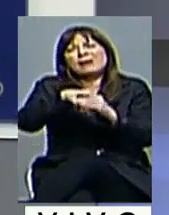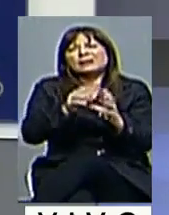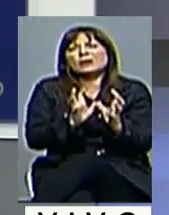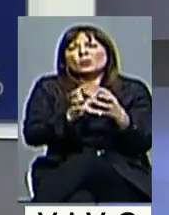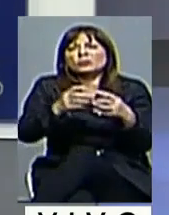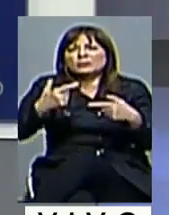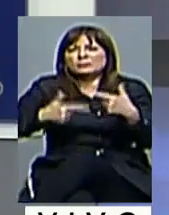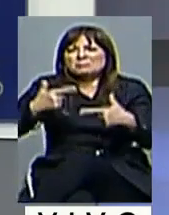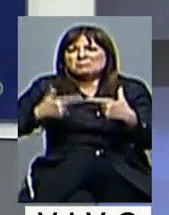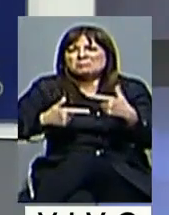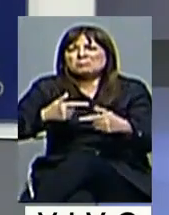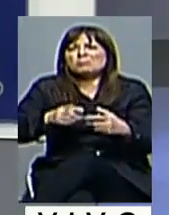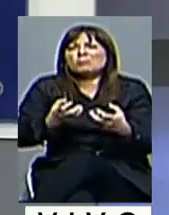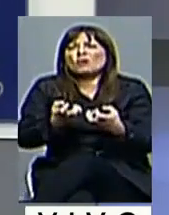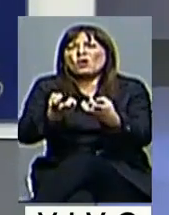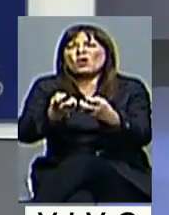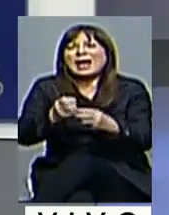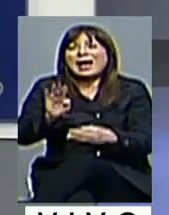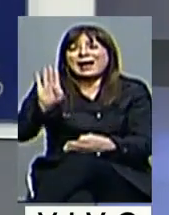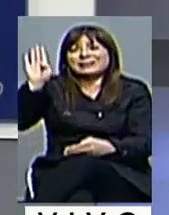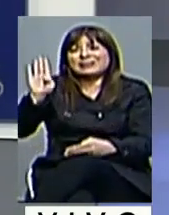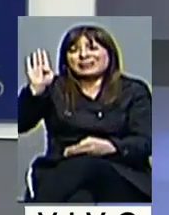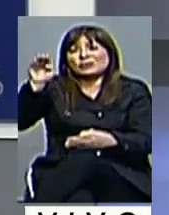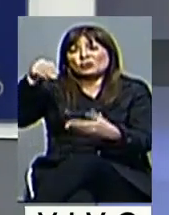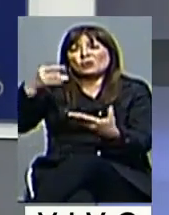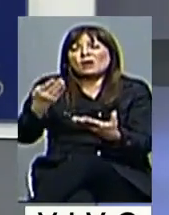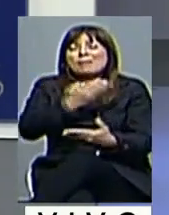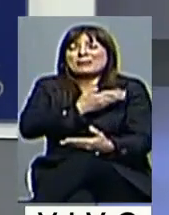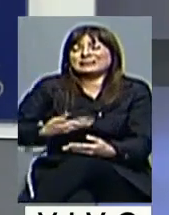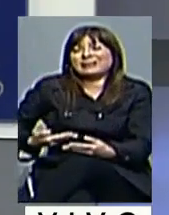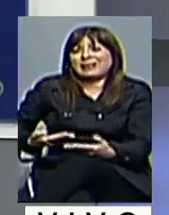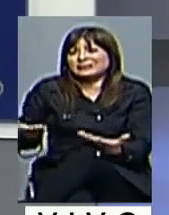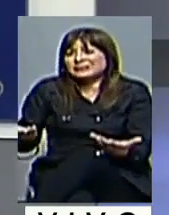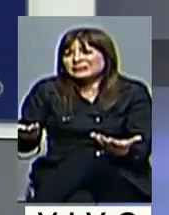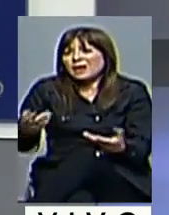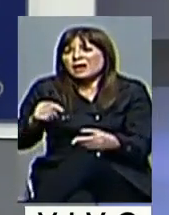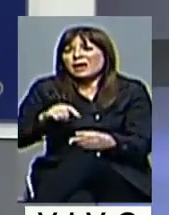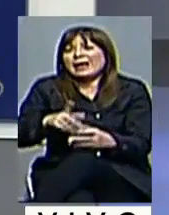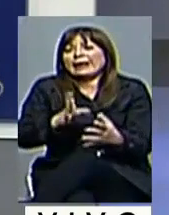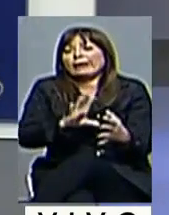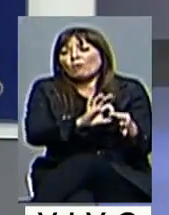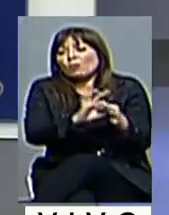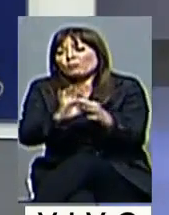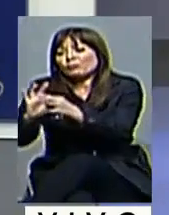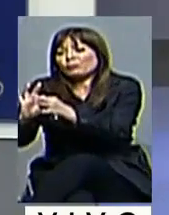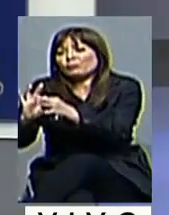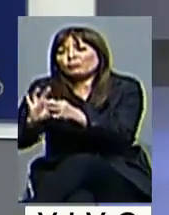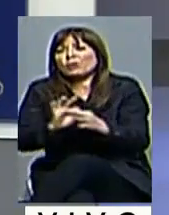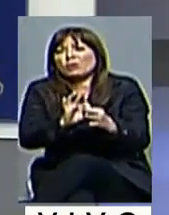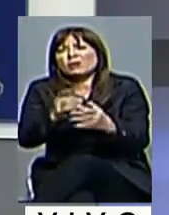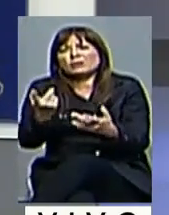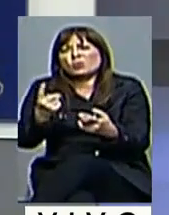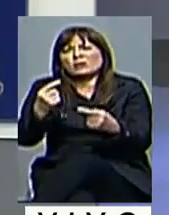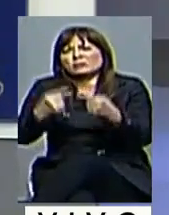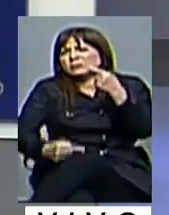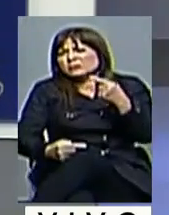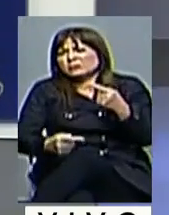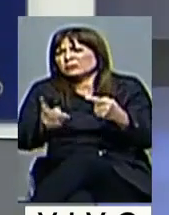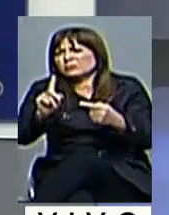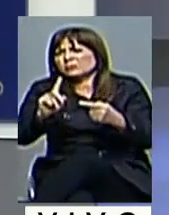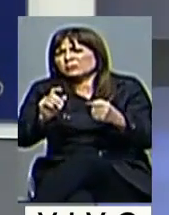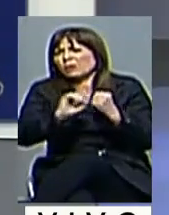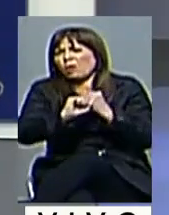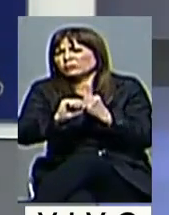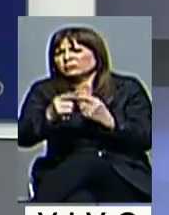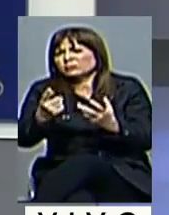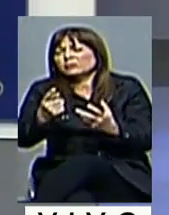que lleva un candidato a la presidencia, por lo tanto hay, sin duda, material de unidad más que material de discordia. Lo importante,